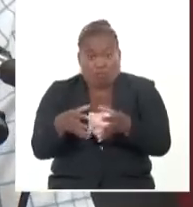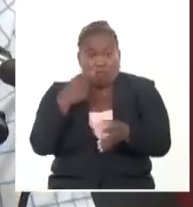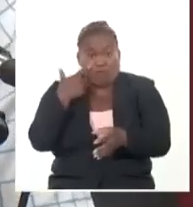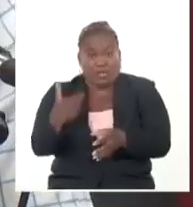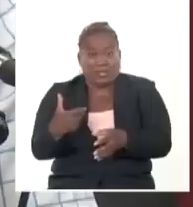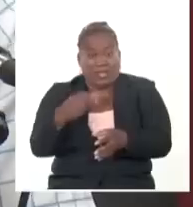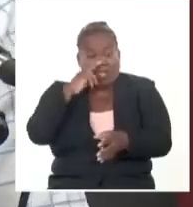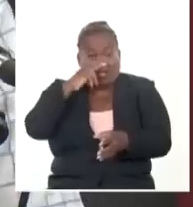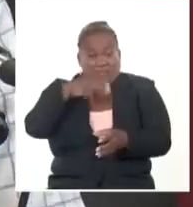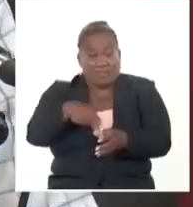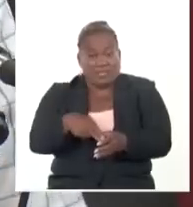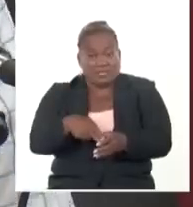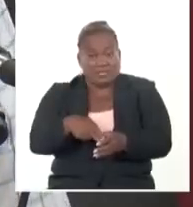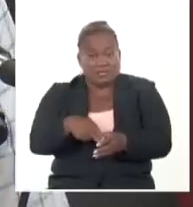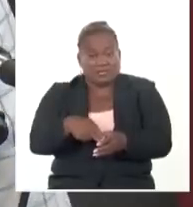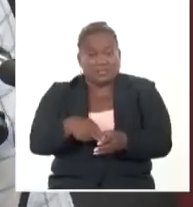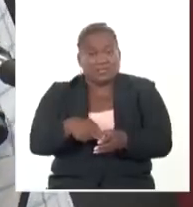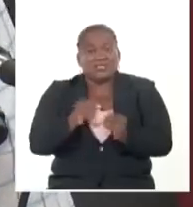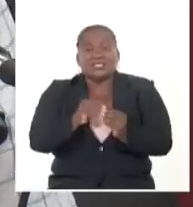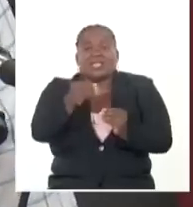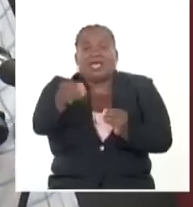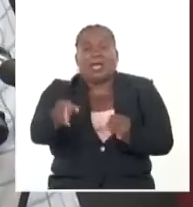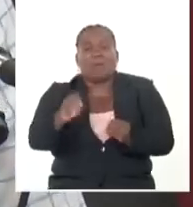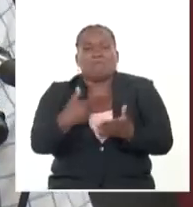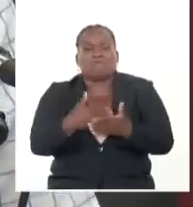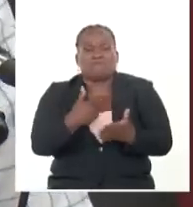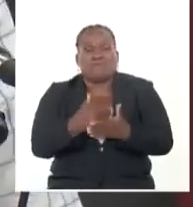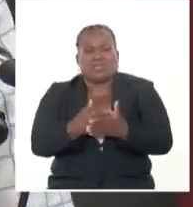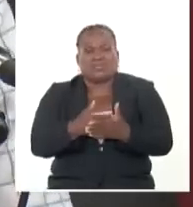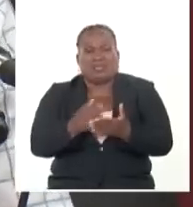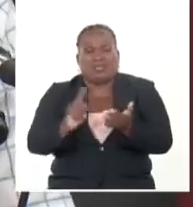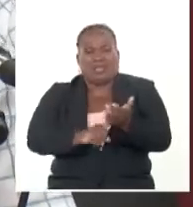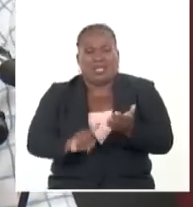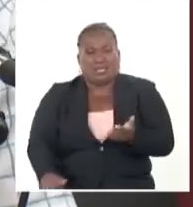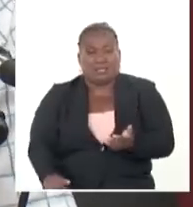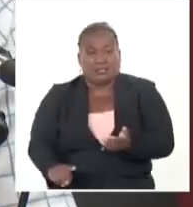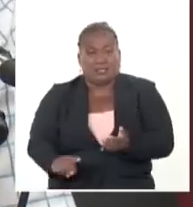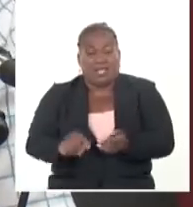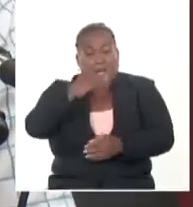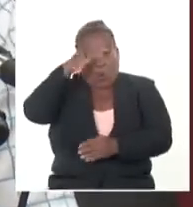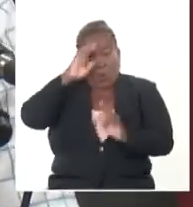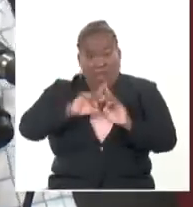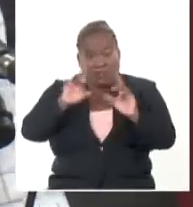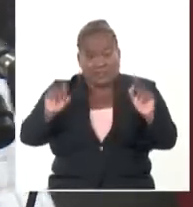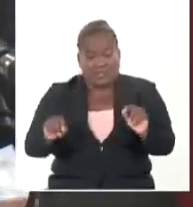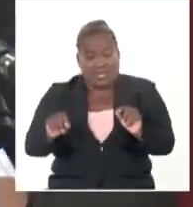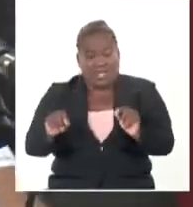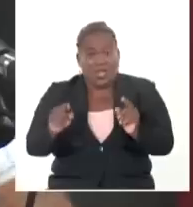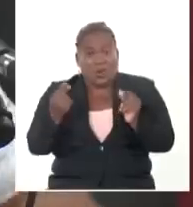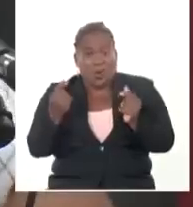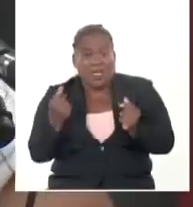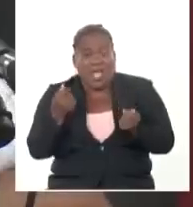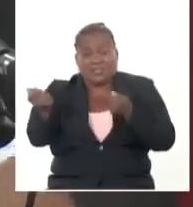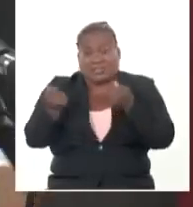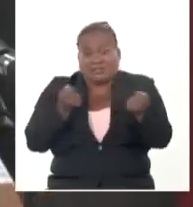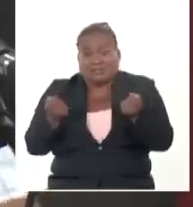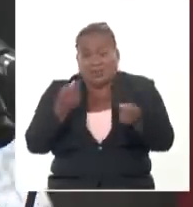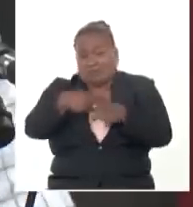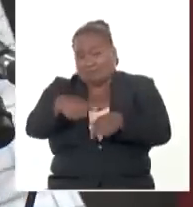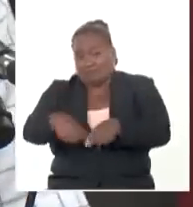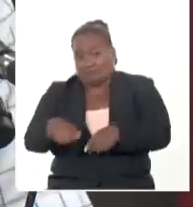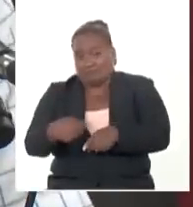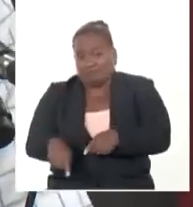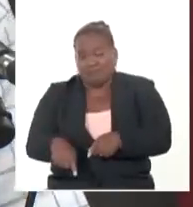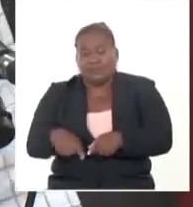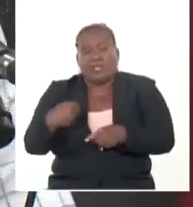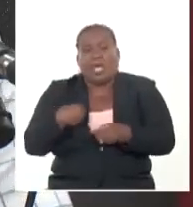hemos dispuesto se ha ido en generación eléctrica. Y por lo tanto, el país, la economía, sobre todo para el transporte, para otras actividades, ha dispuesto